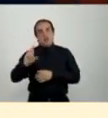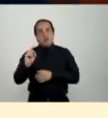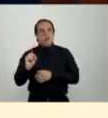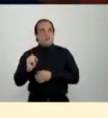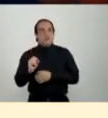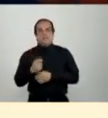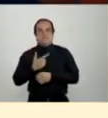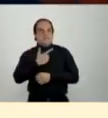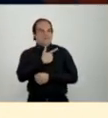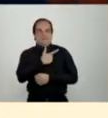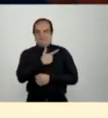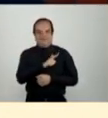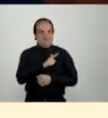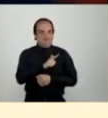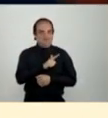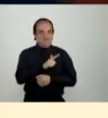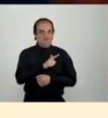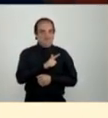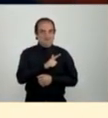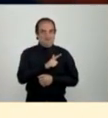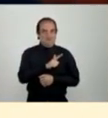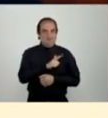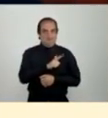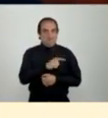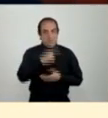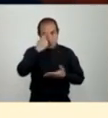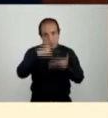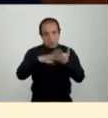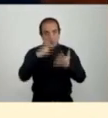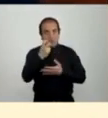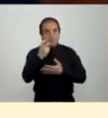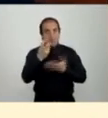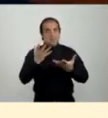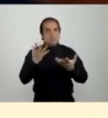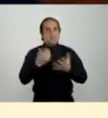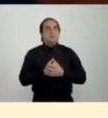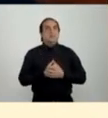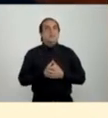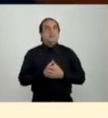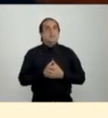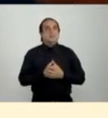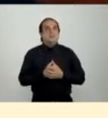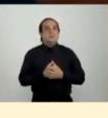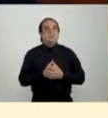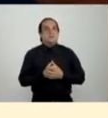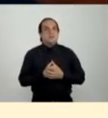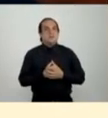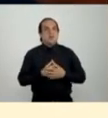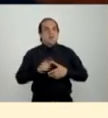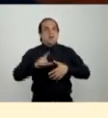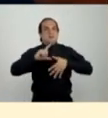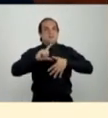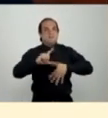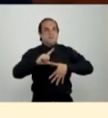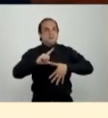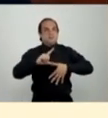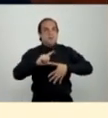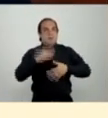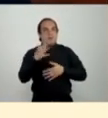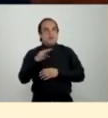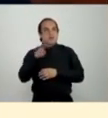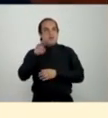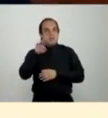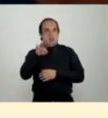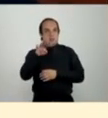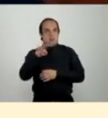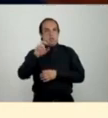pues no le gustó. Y bueno, el resultado es que yo creo que soy el único escritor de América Latina entre los 19 y los